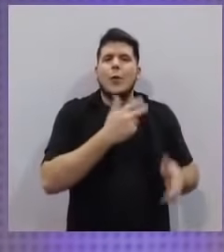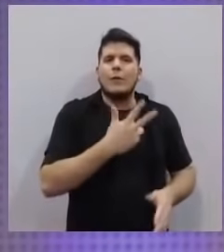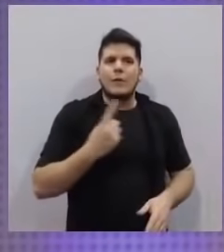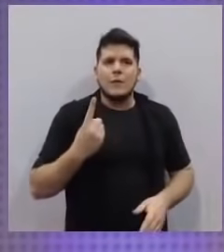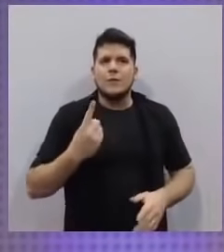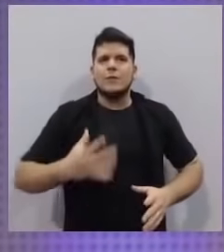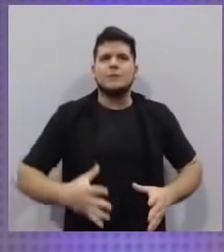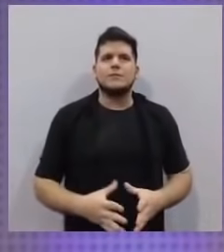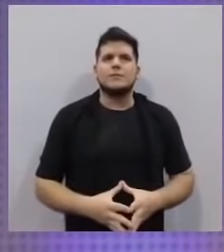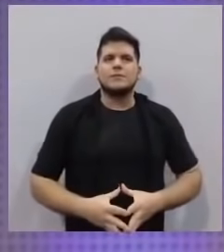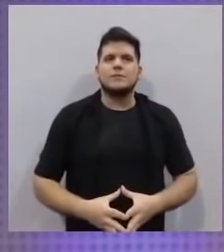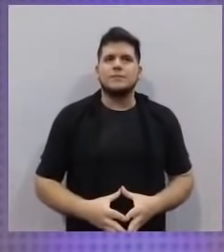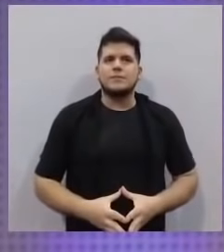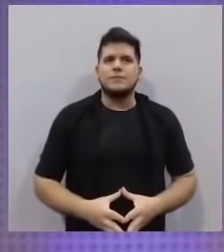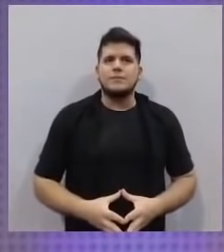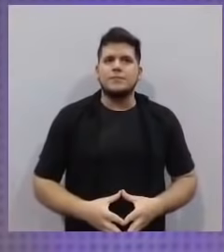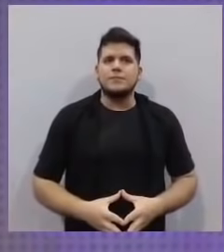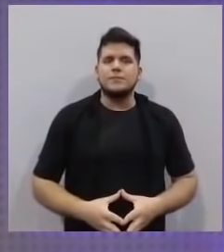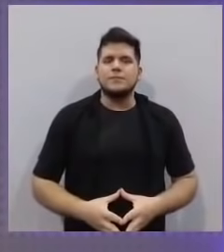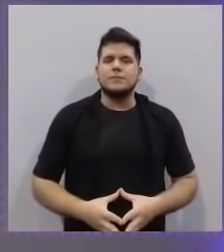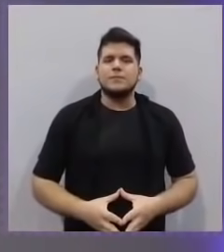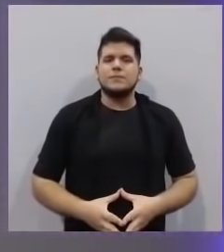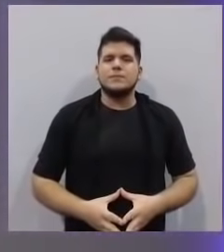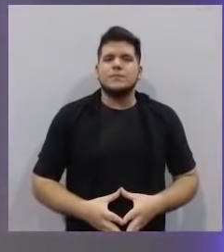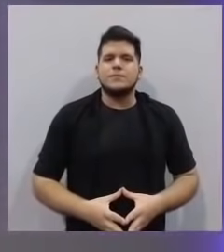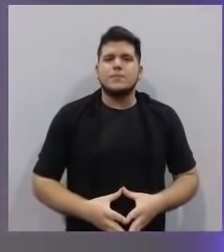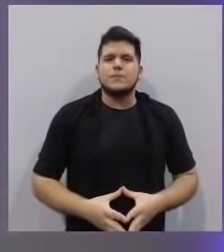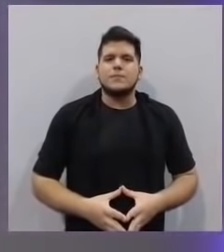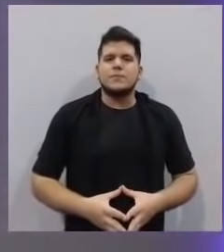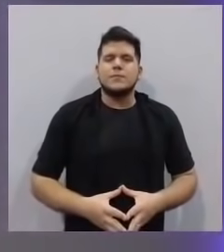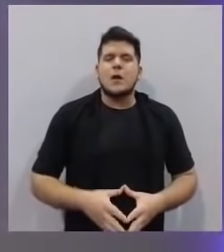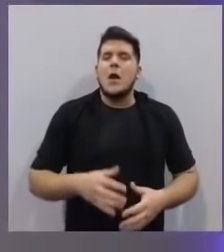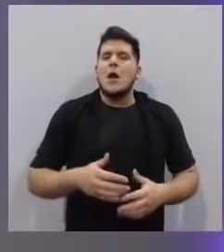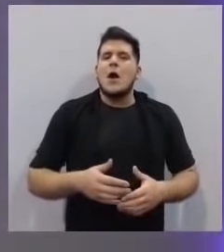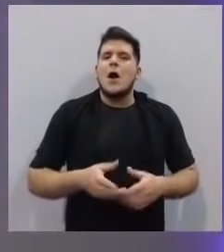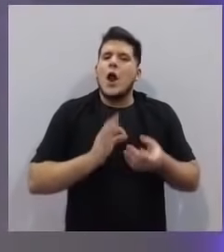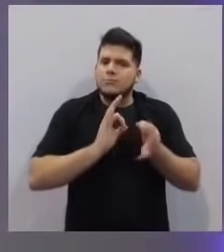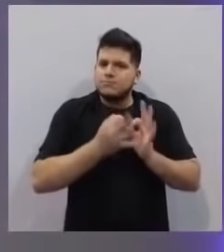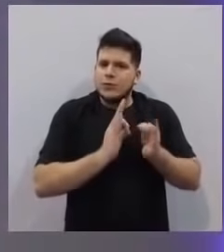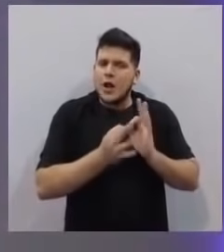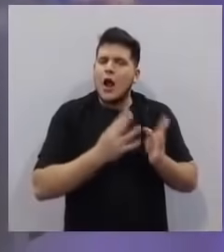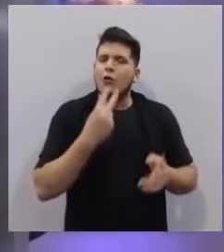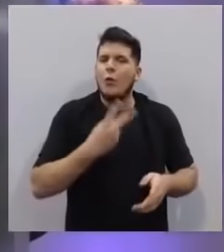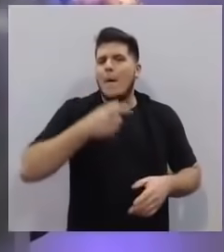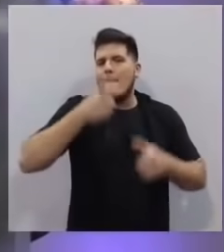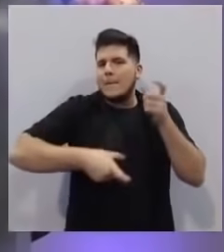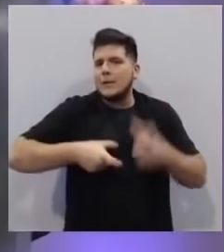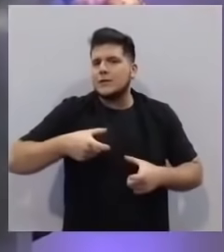el entonces le dijo hijo tú siempre estás conmigo